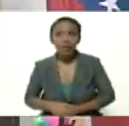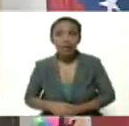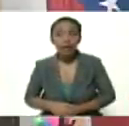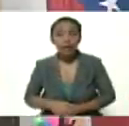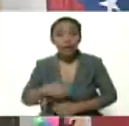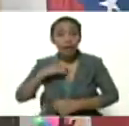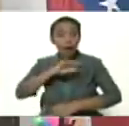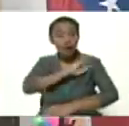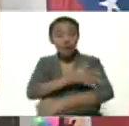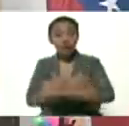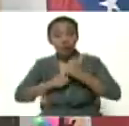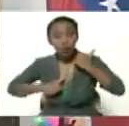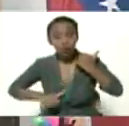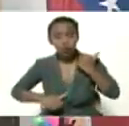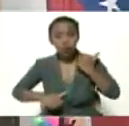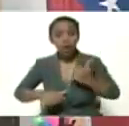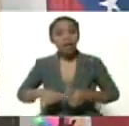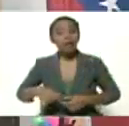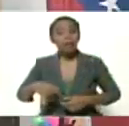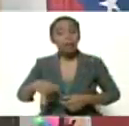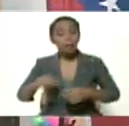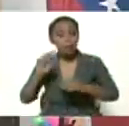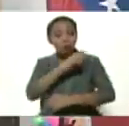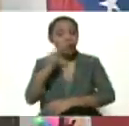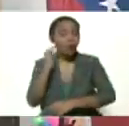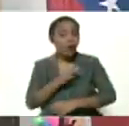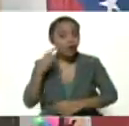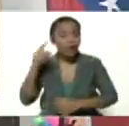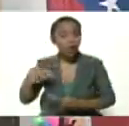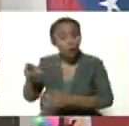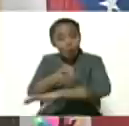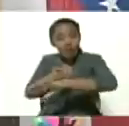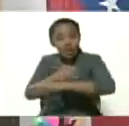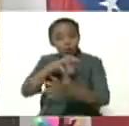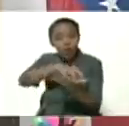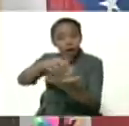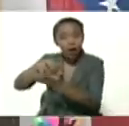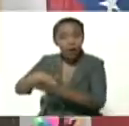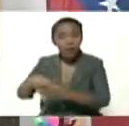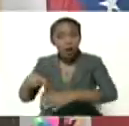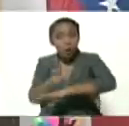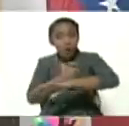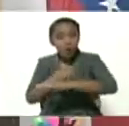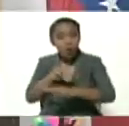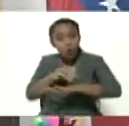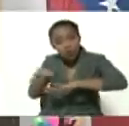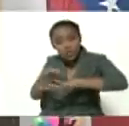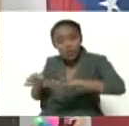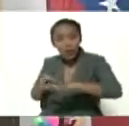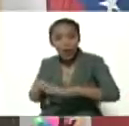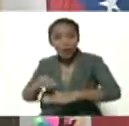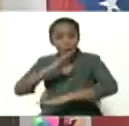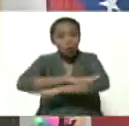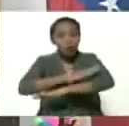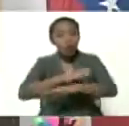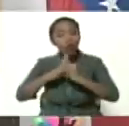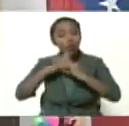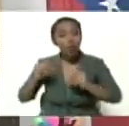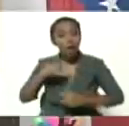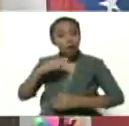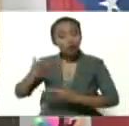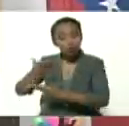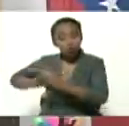de la Fuerza Armada Nacional Bolivariana, de la acción de los gobiernos regionales, de los gobiernos municipales, de la acción de toda la sociedad